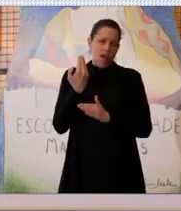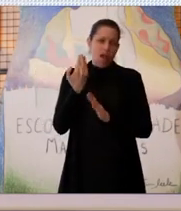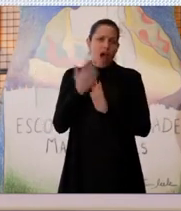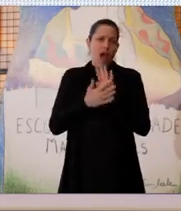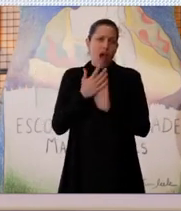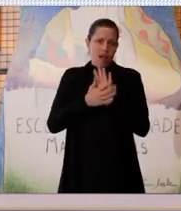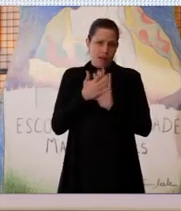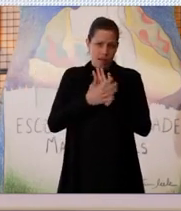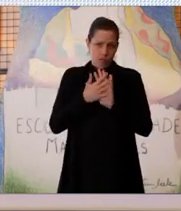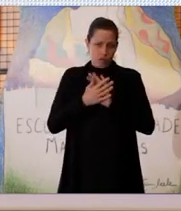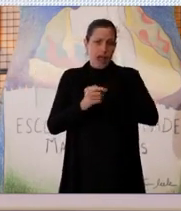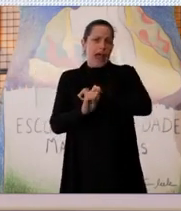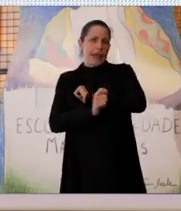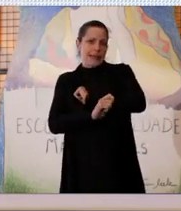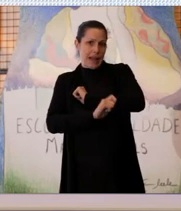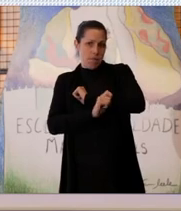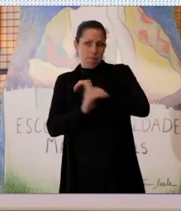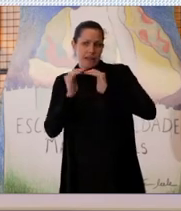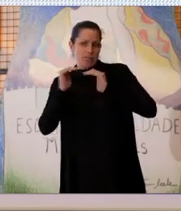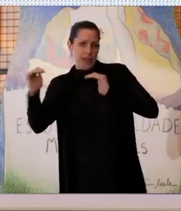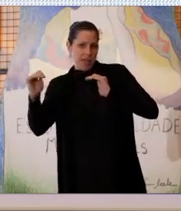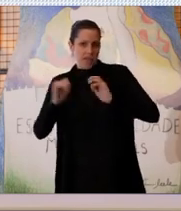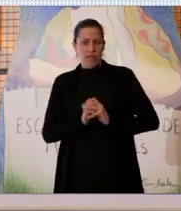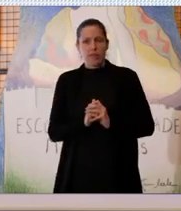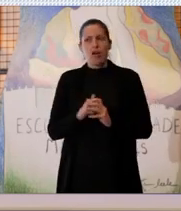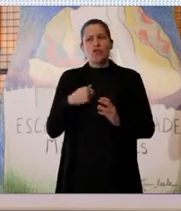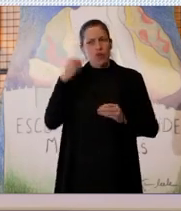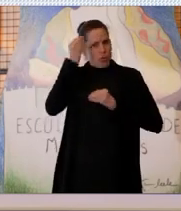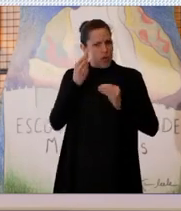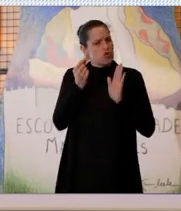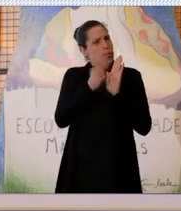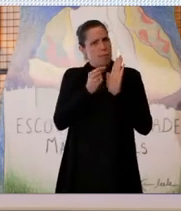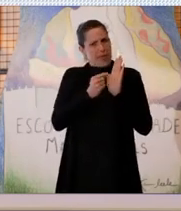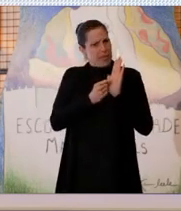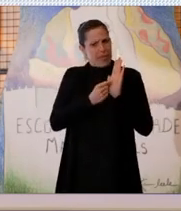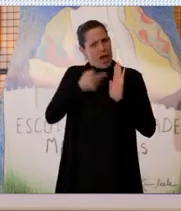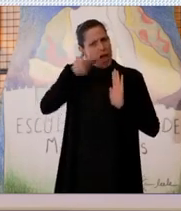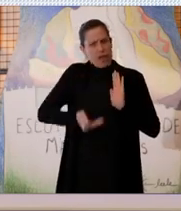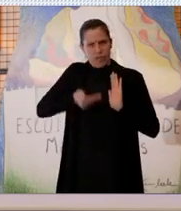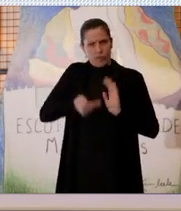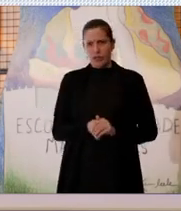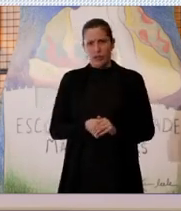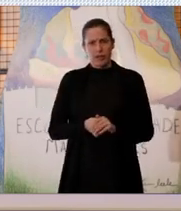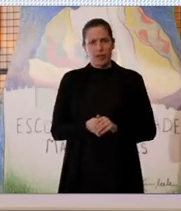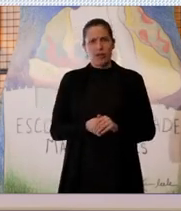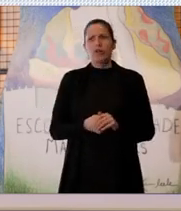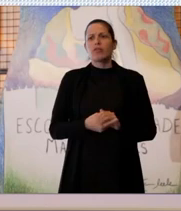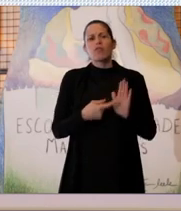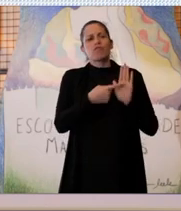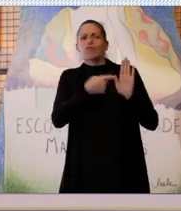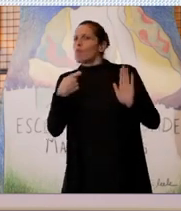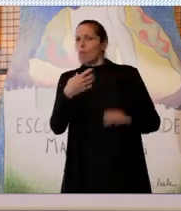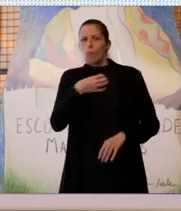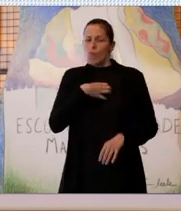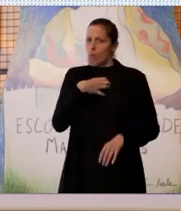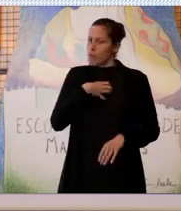que la paridad es una medida imprescindible yo creo que estamos todos de acuerdo y que es innegable Es innegable que ha permitido que en